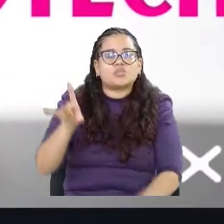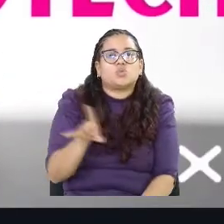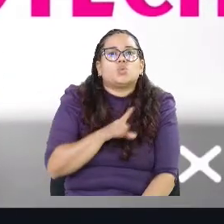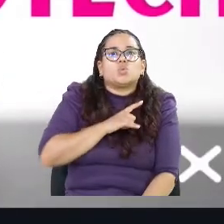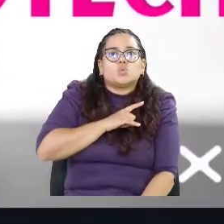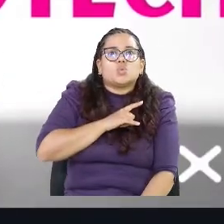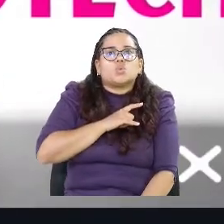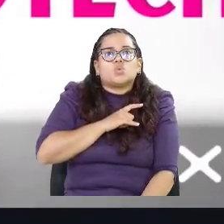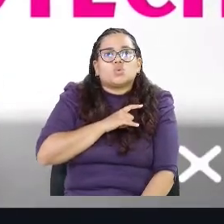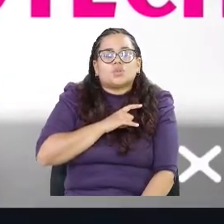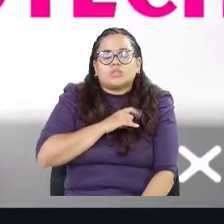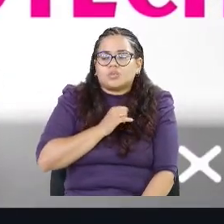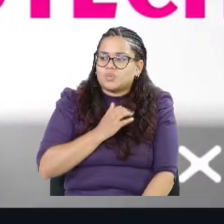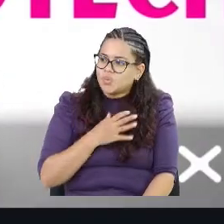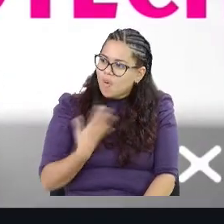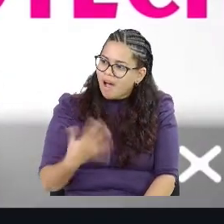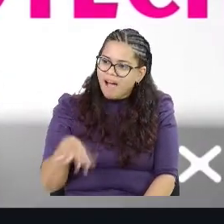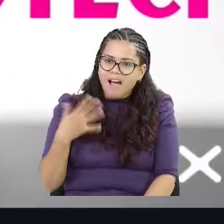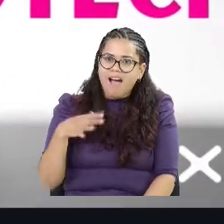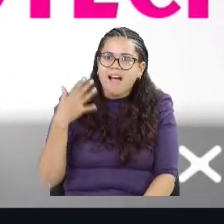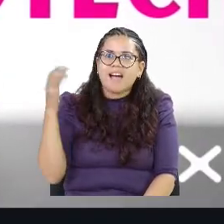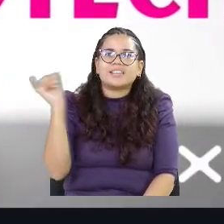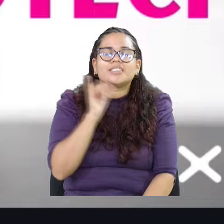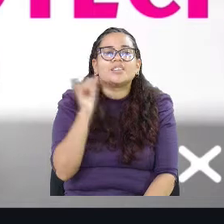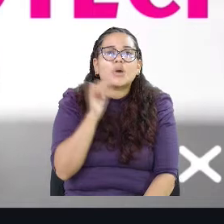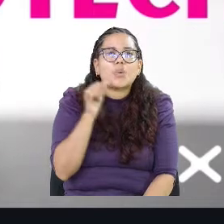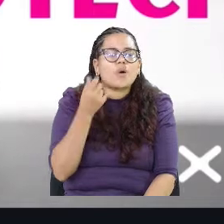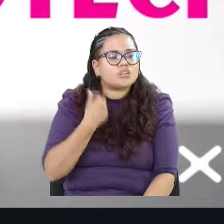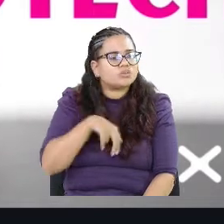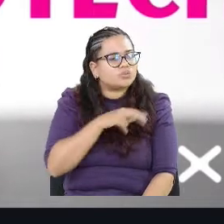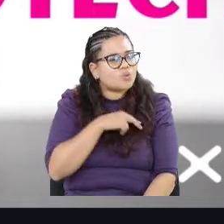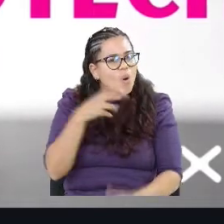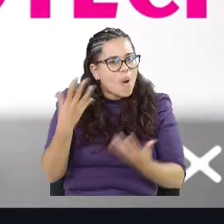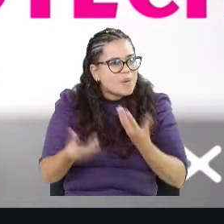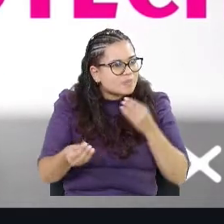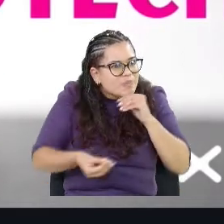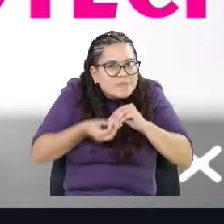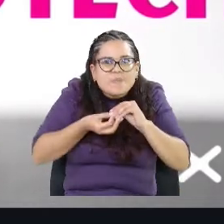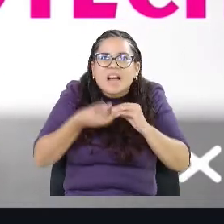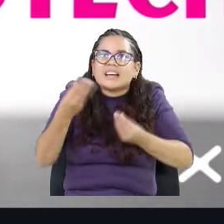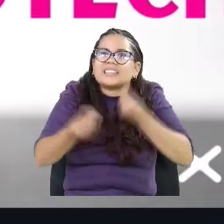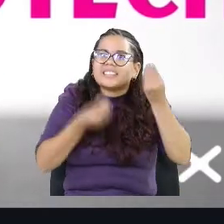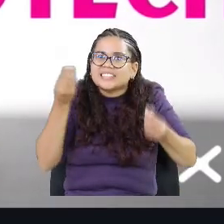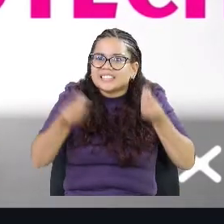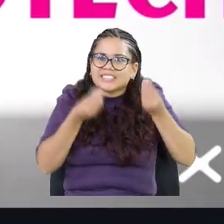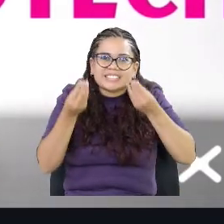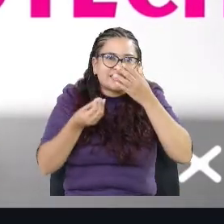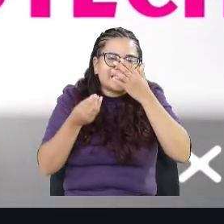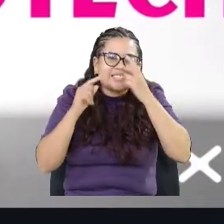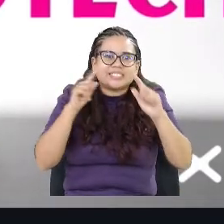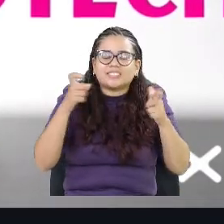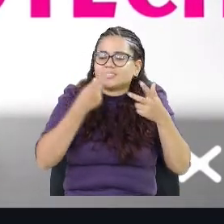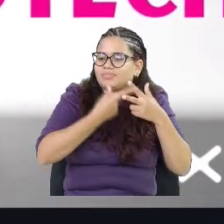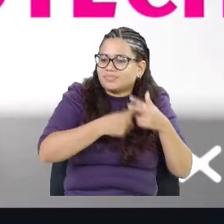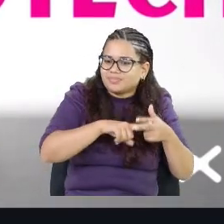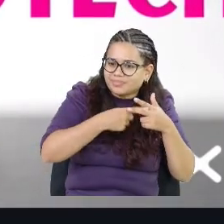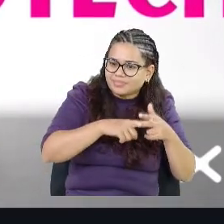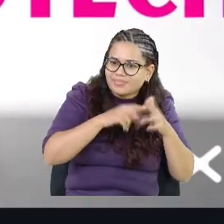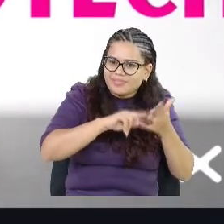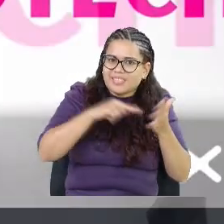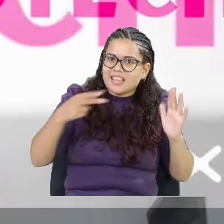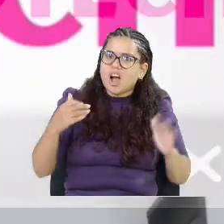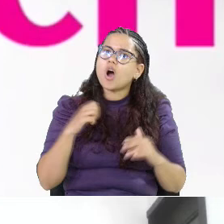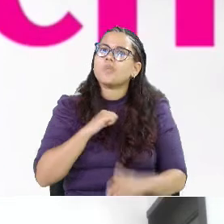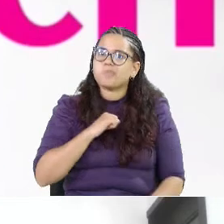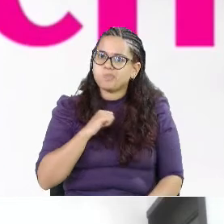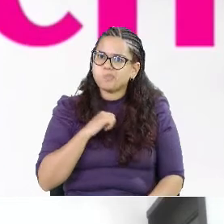mucho de inspiración para ver qué más podemos nosotros hacer con estas herramientas que poseemos, con